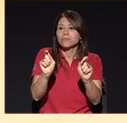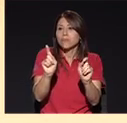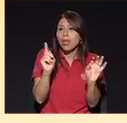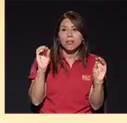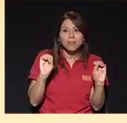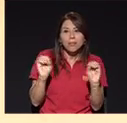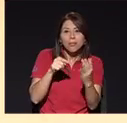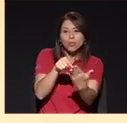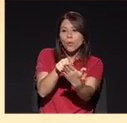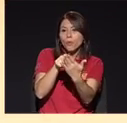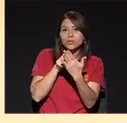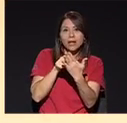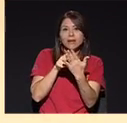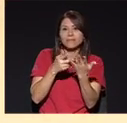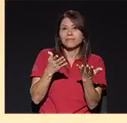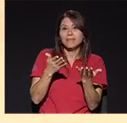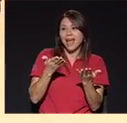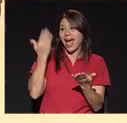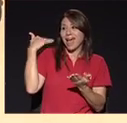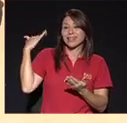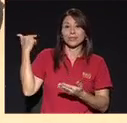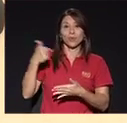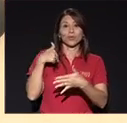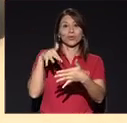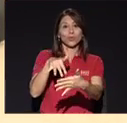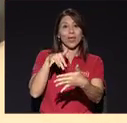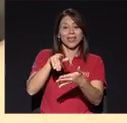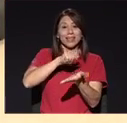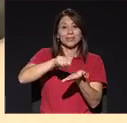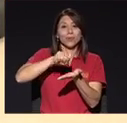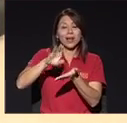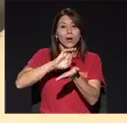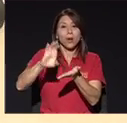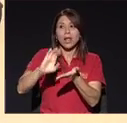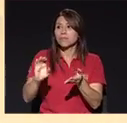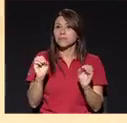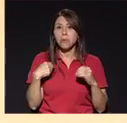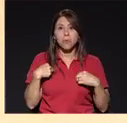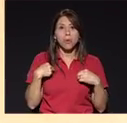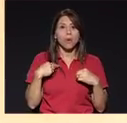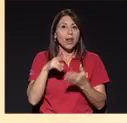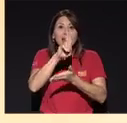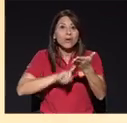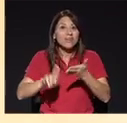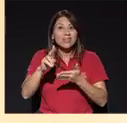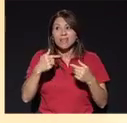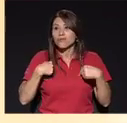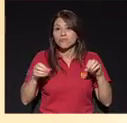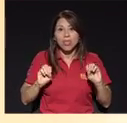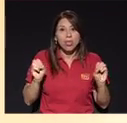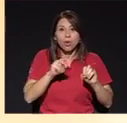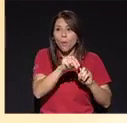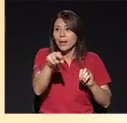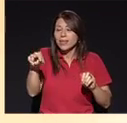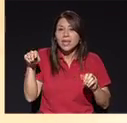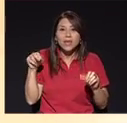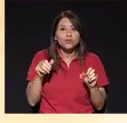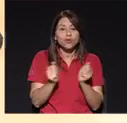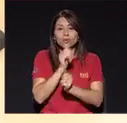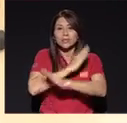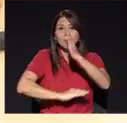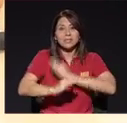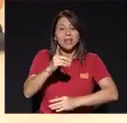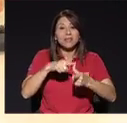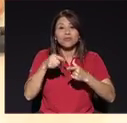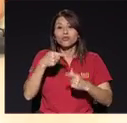compañeros con discapacidad en mis aulas cuando yo era estudiante, ni en la escuela, ni en el colegio, ni en la universidad, me privó de conocer